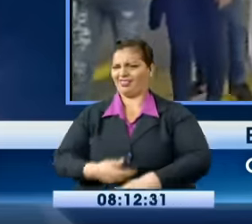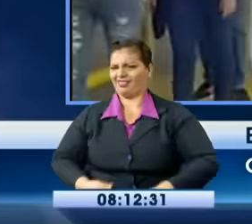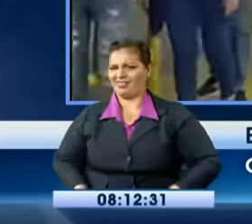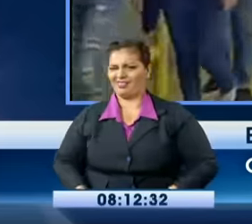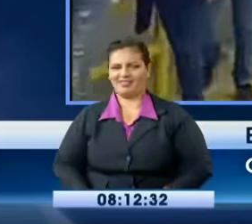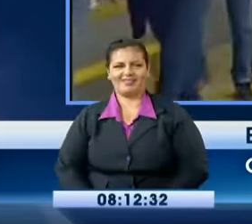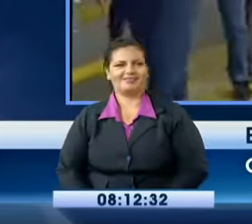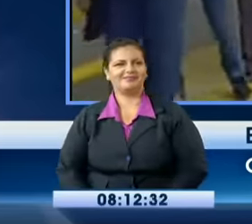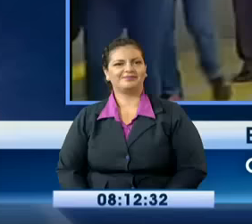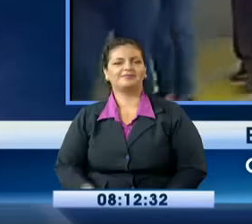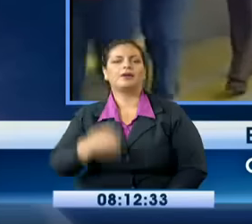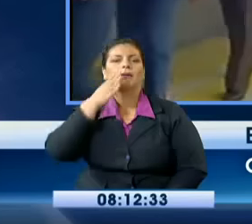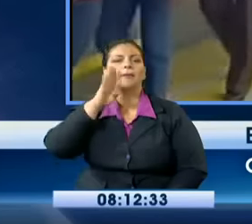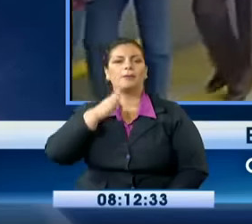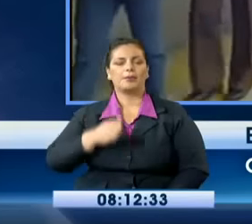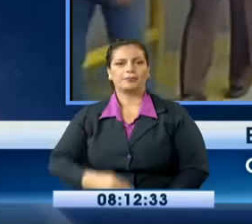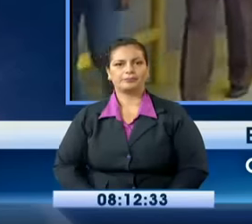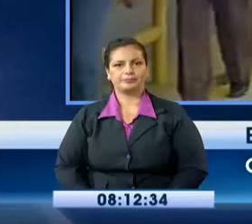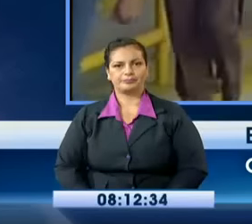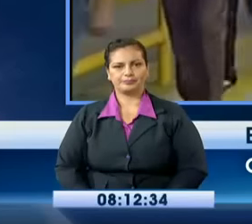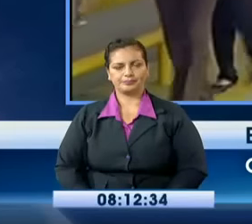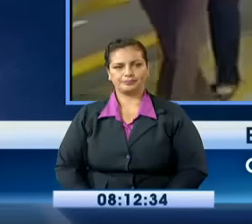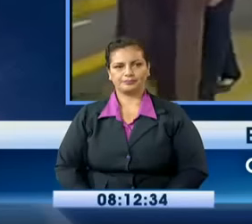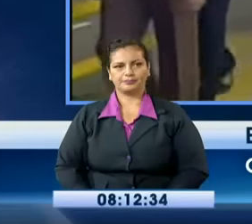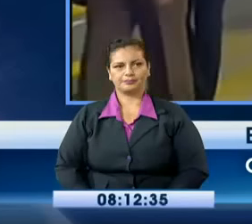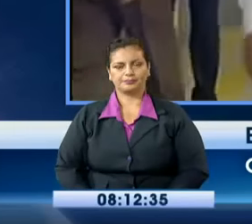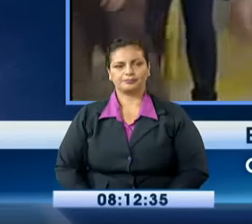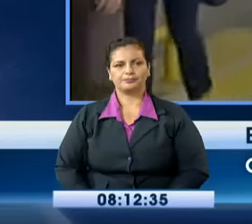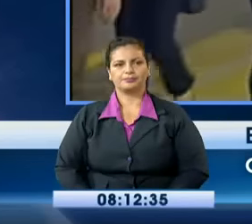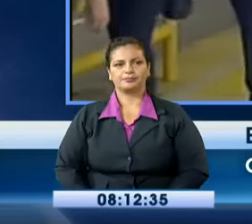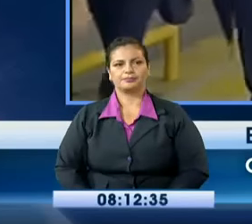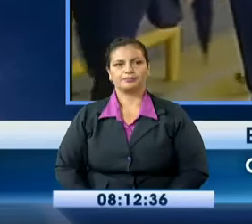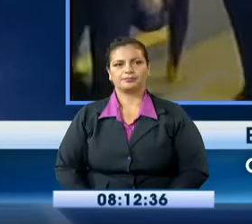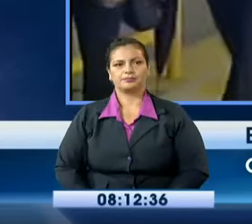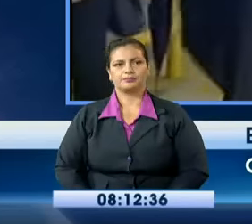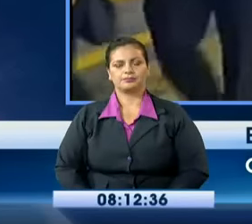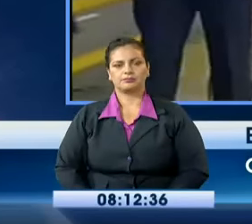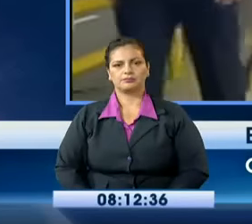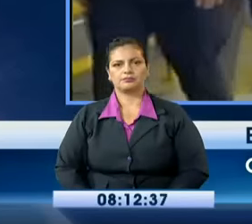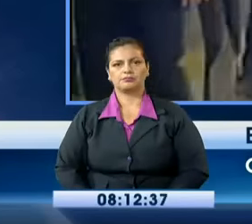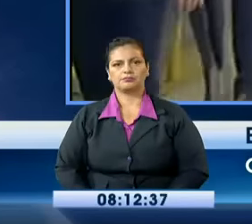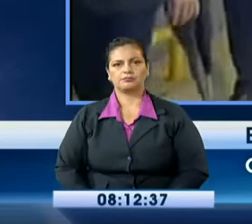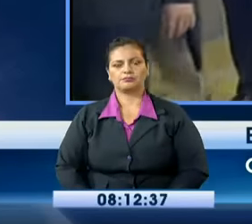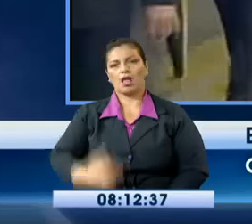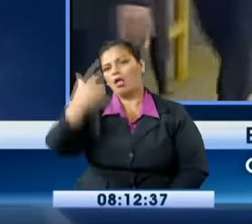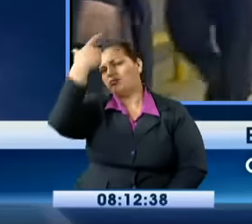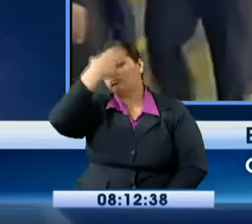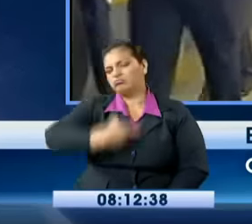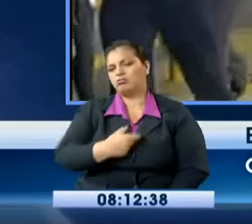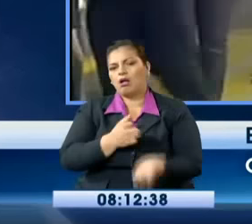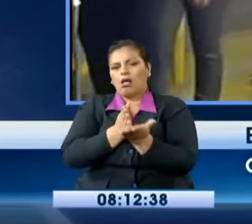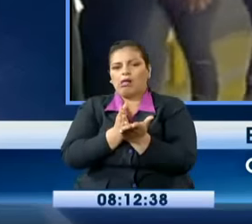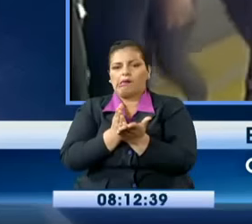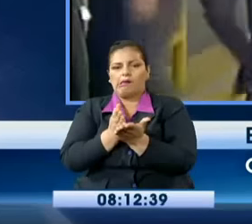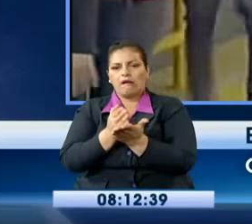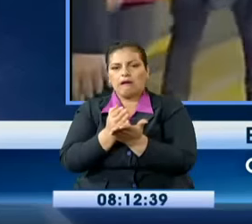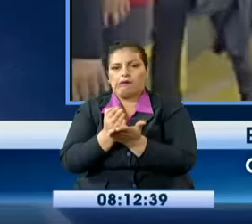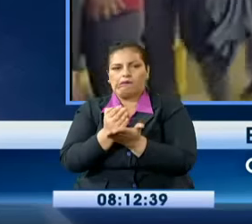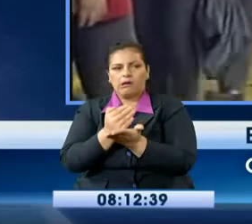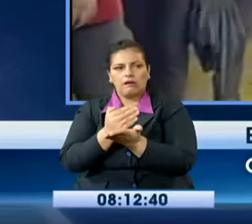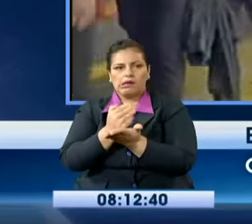mismo. Claro, que crece torcido jamás su tronco endereza, pero se puede enderezar con... ¿Ya sabes cómo? ¿Con la sanción, pues?